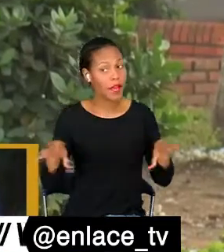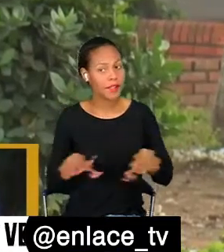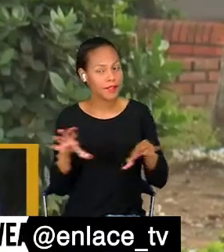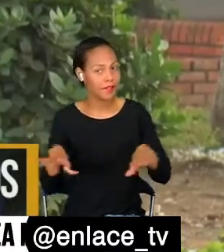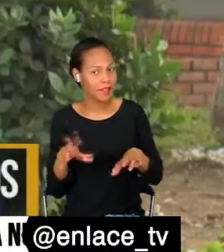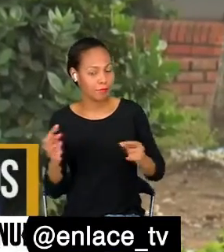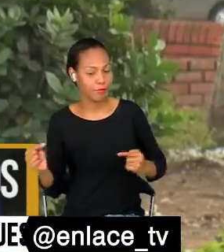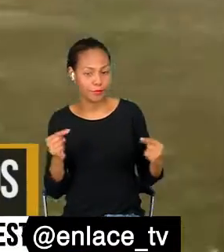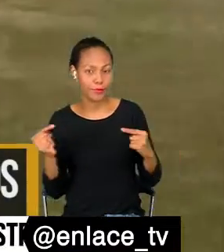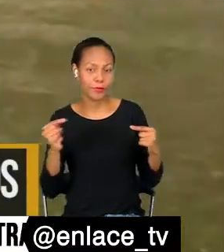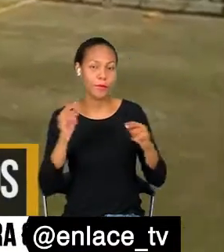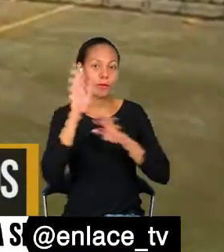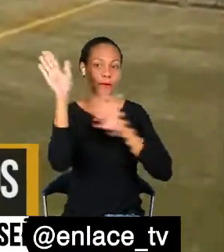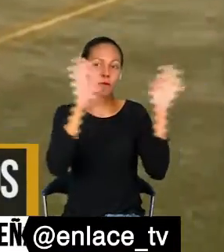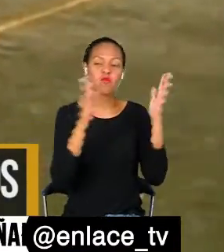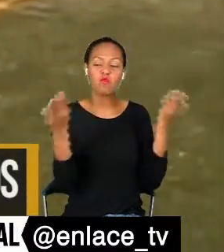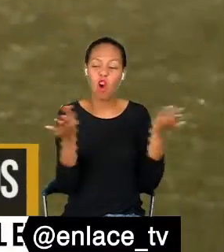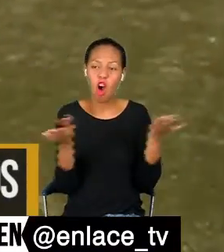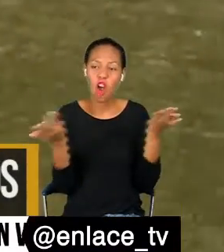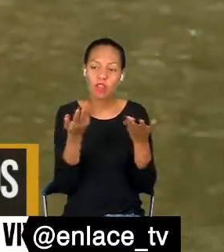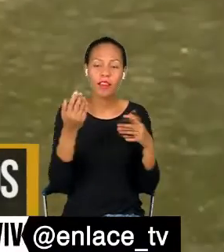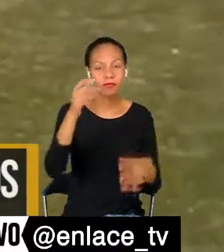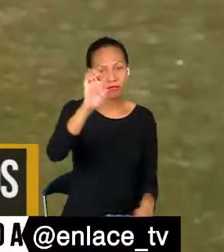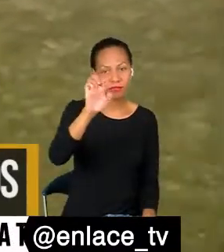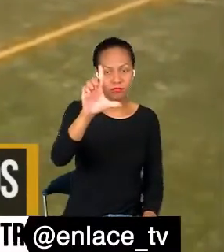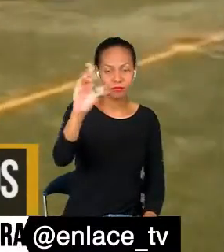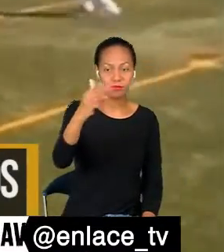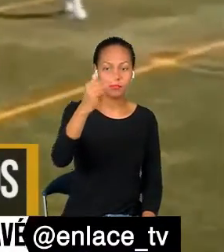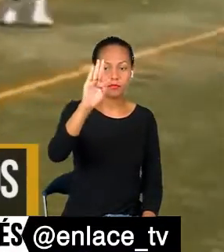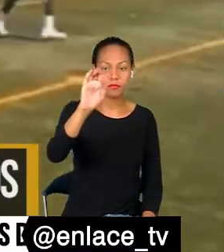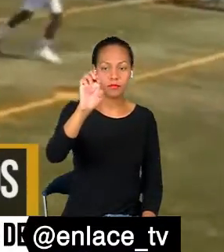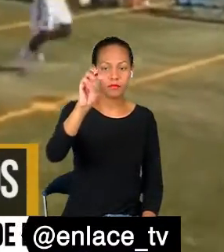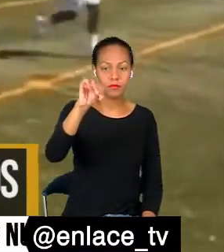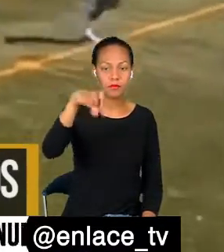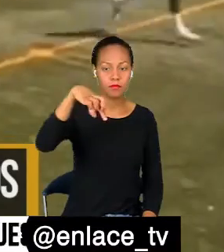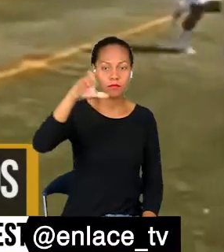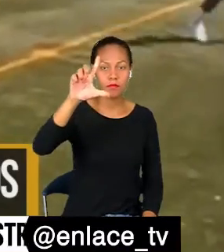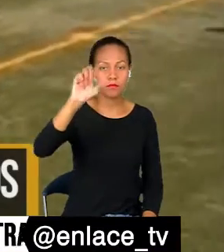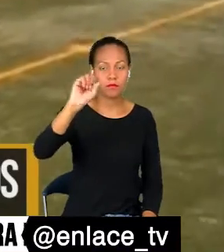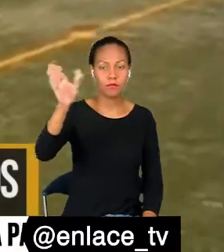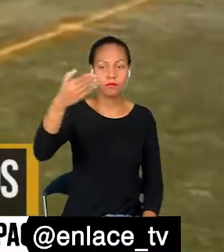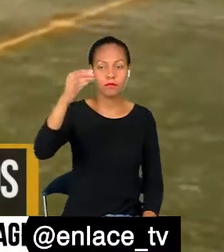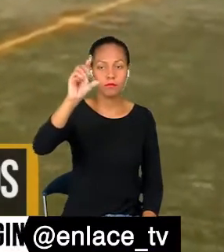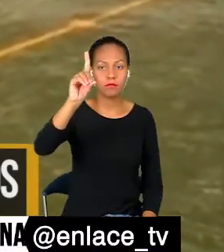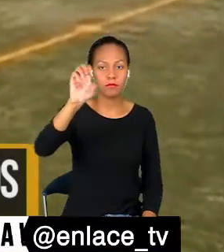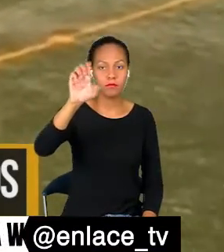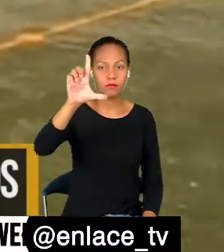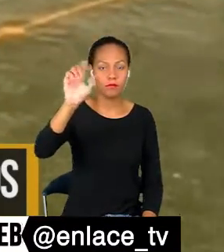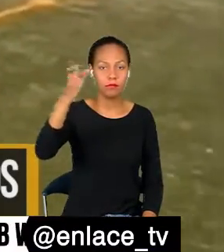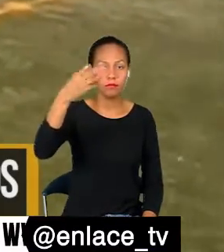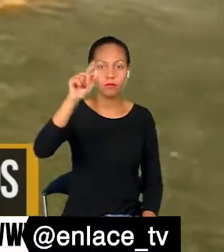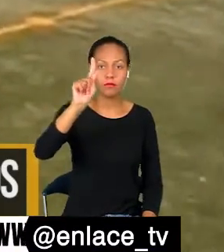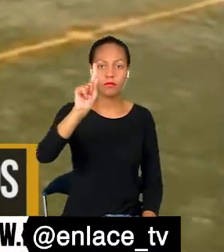en el Templo del Fútbol. En estos momentos nos hemos estado contactando constantemente con todos los arqueros para ir finiquitando ya como los detalles